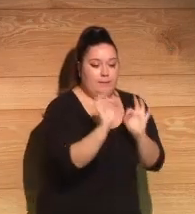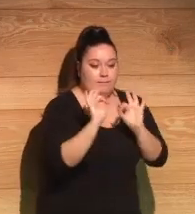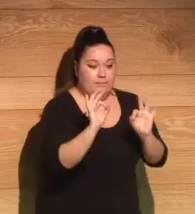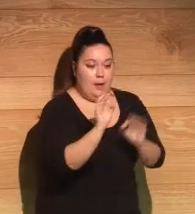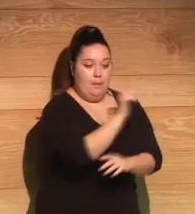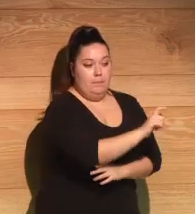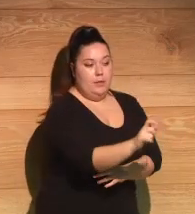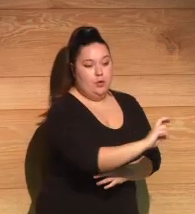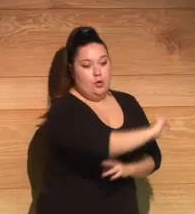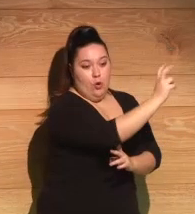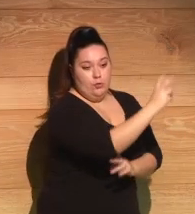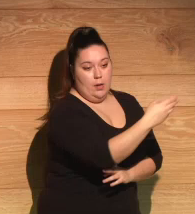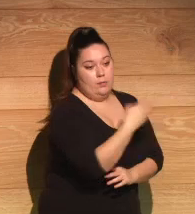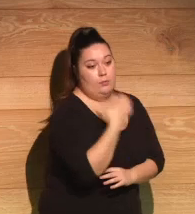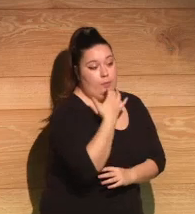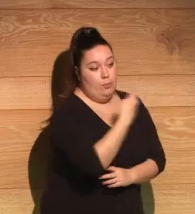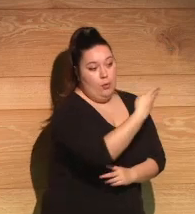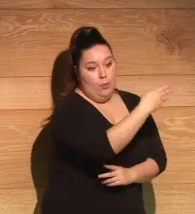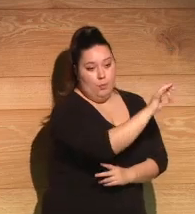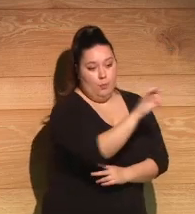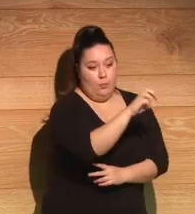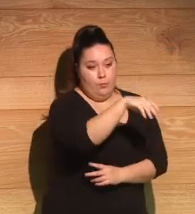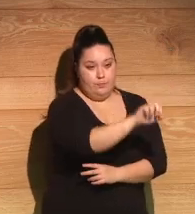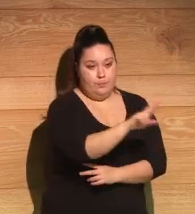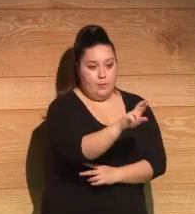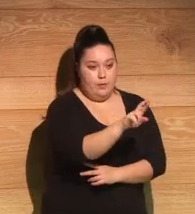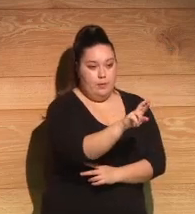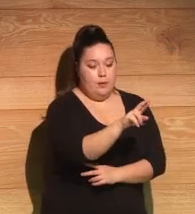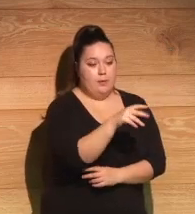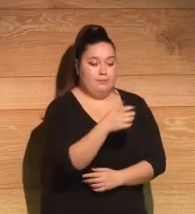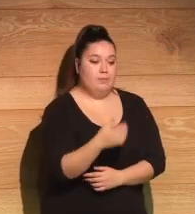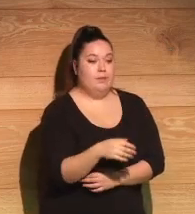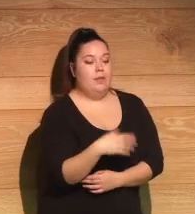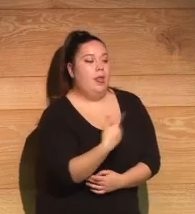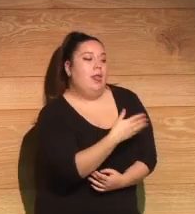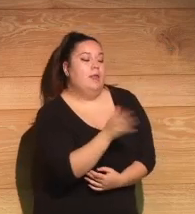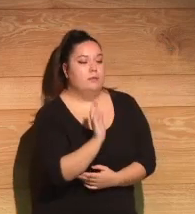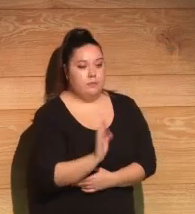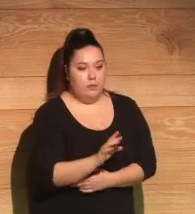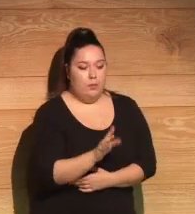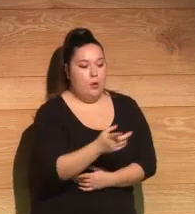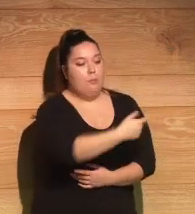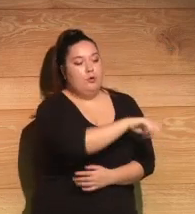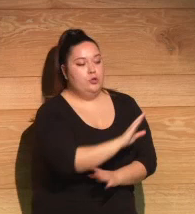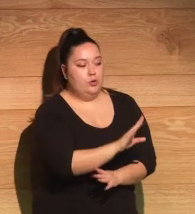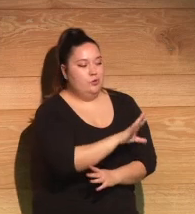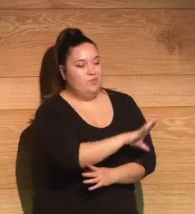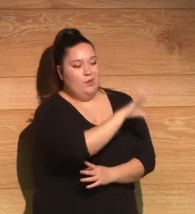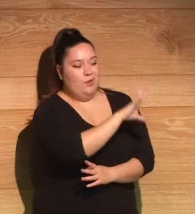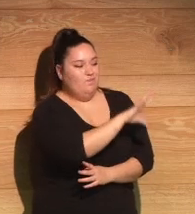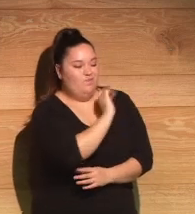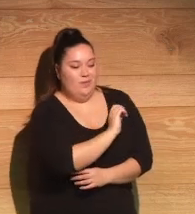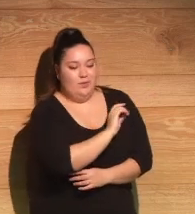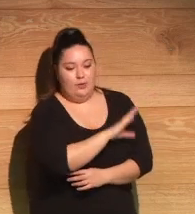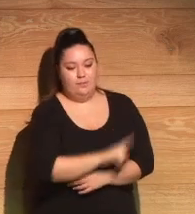a los puretas, a los boomers, como si fuera una forma también de como de desdén, ¿no? De decir, bueno, déjame a mí con esto, que vosotros esto no lo entendéis.